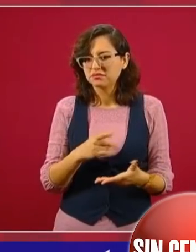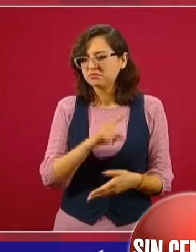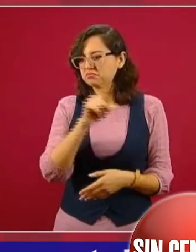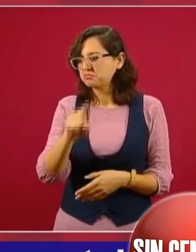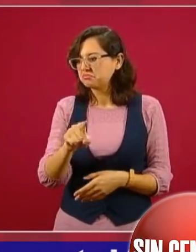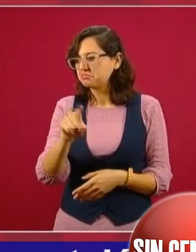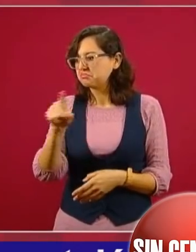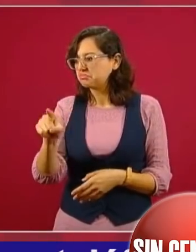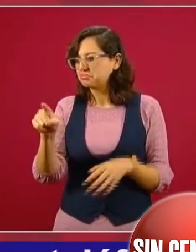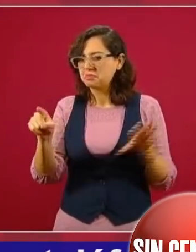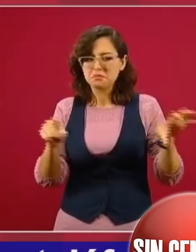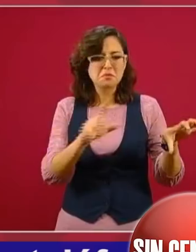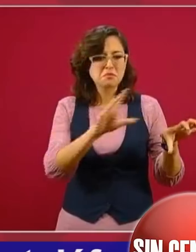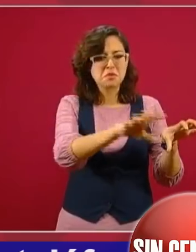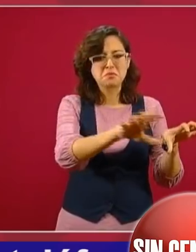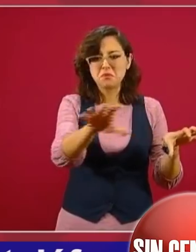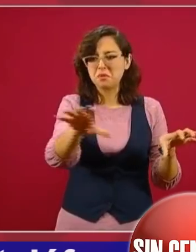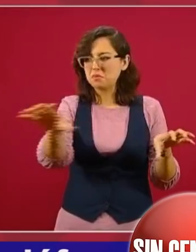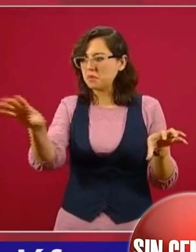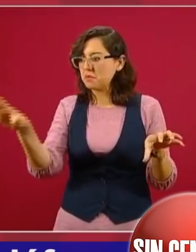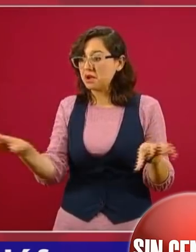Nada es uniforme,